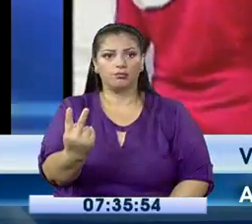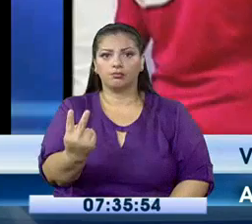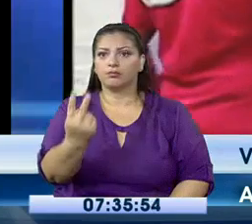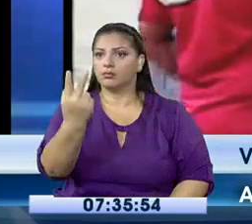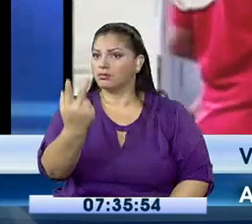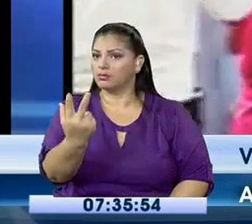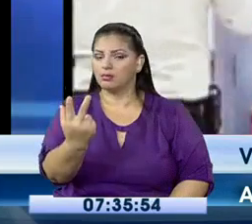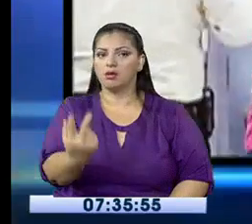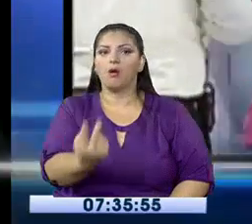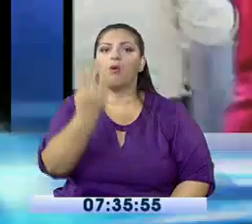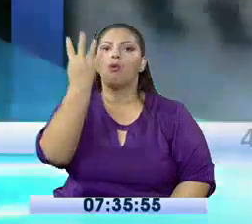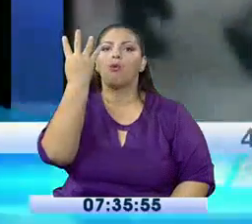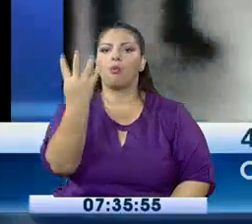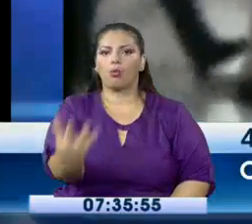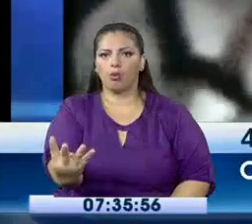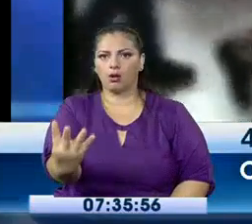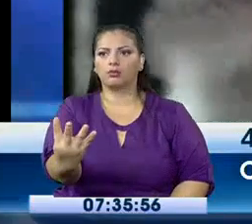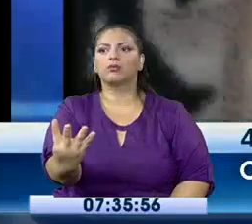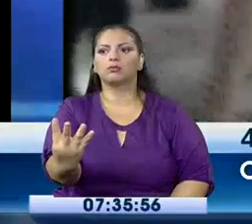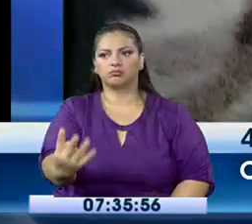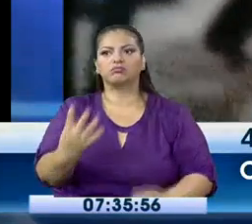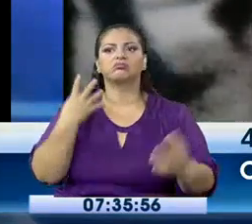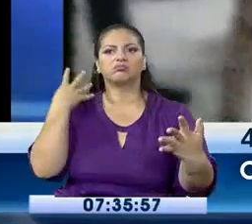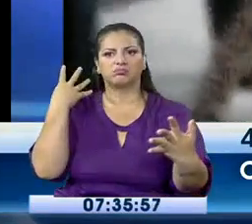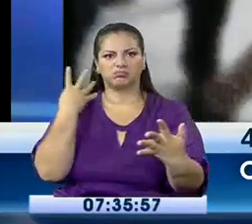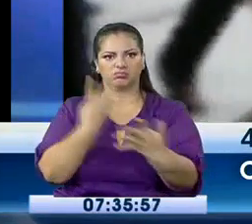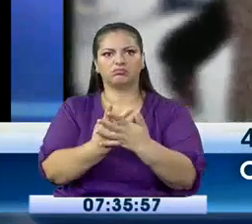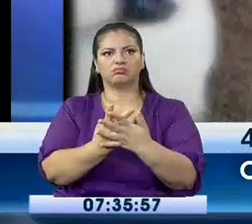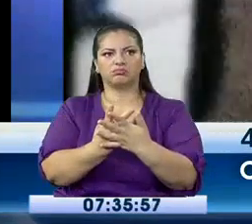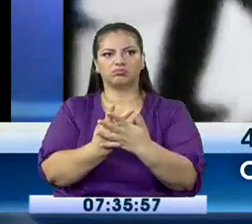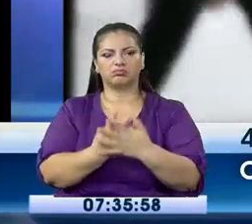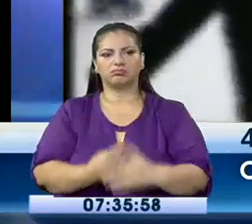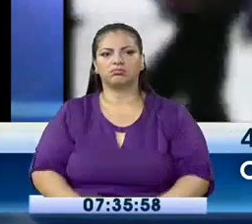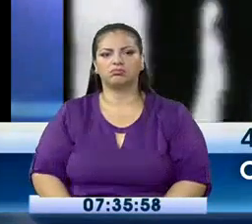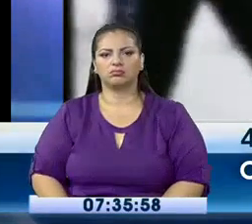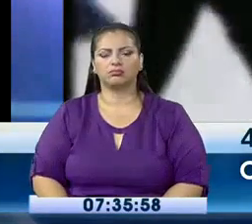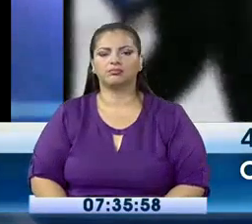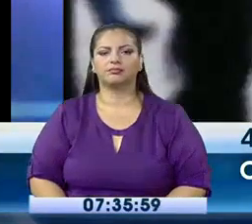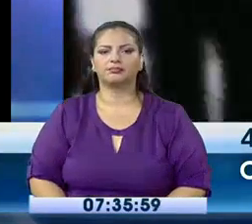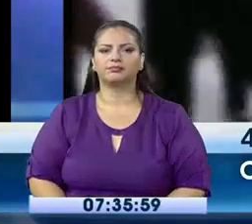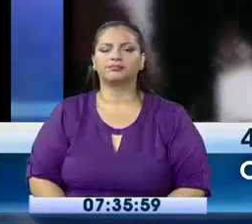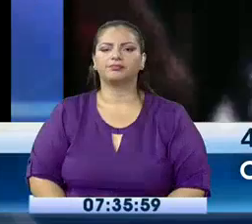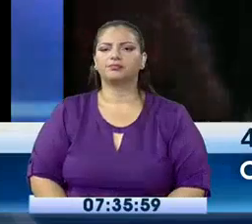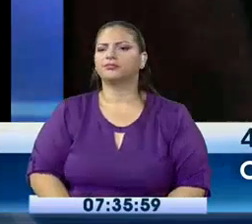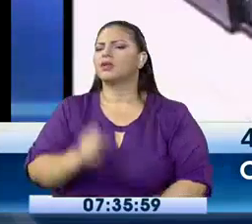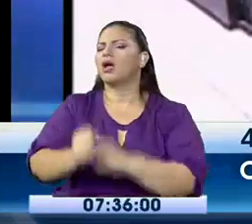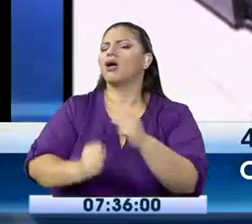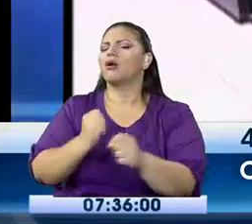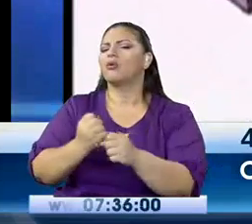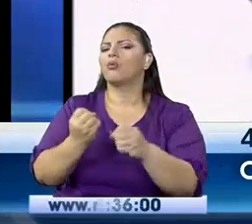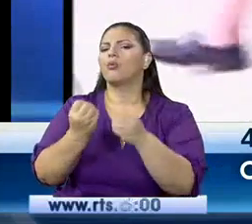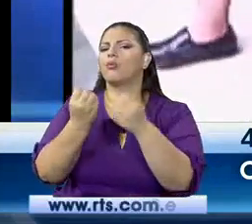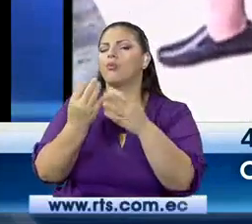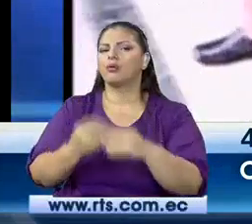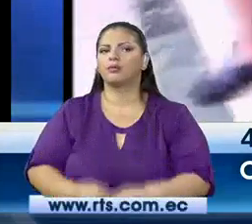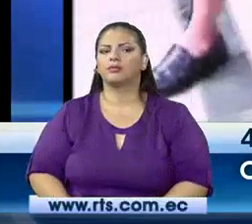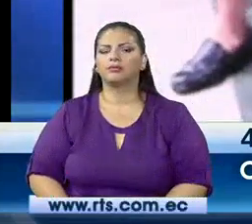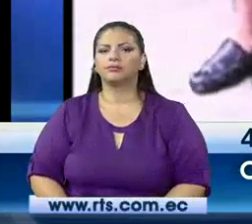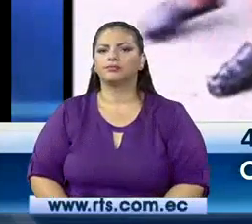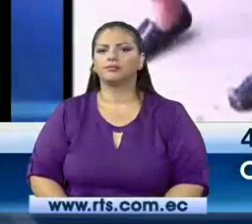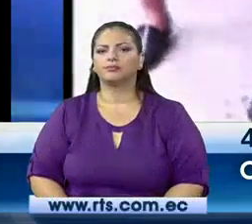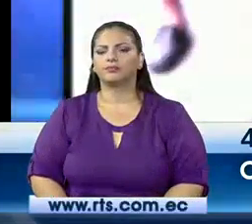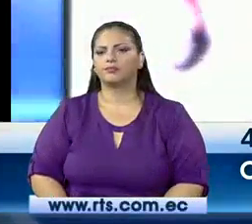aumenta un tercio de la pena máxima prevista del tipo penal, que es el agravante, que se suma el tercio a la pena máxima, que